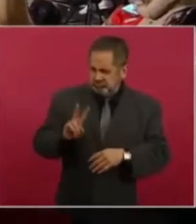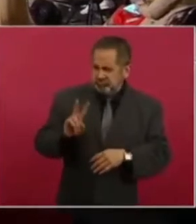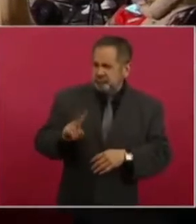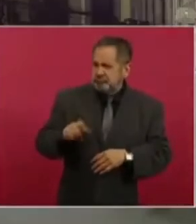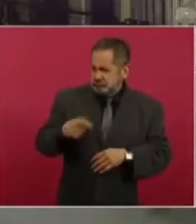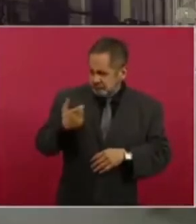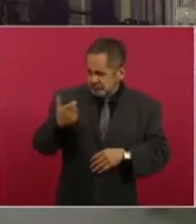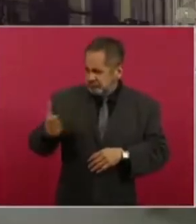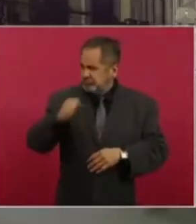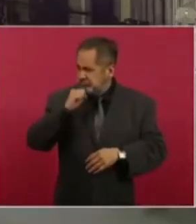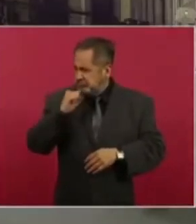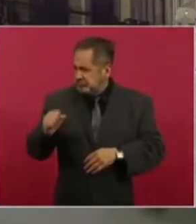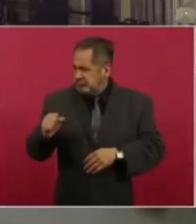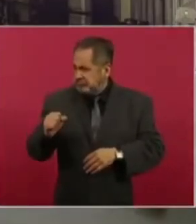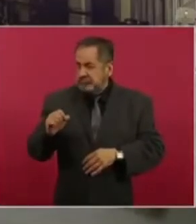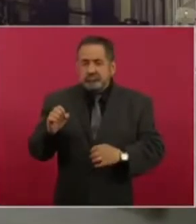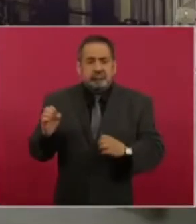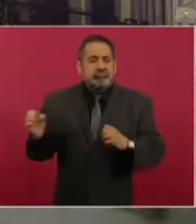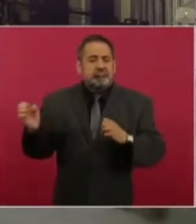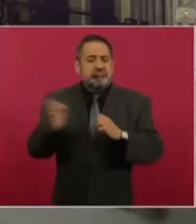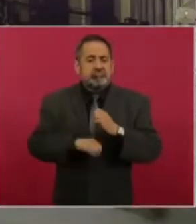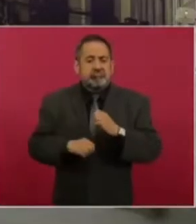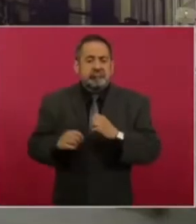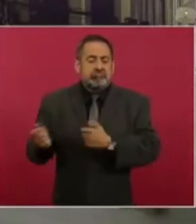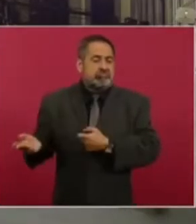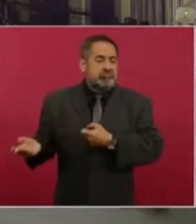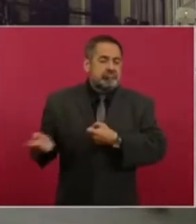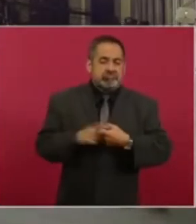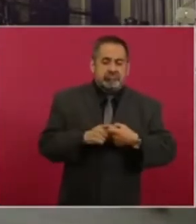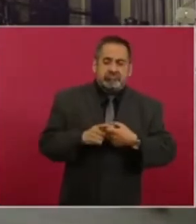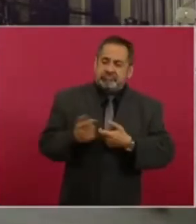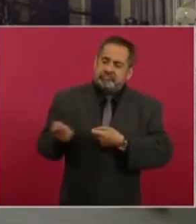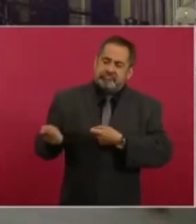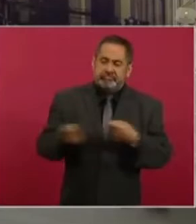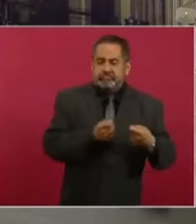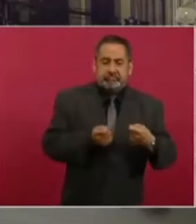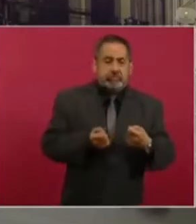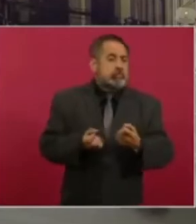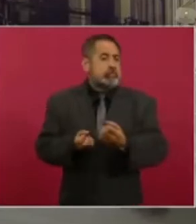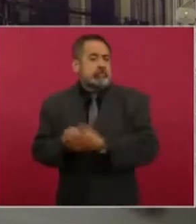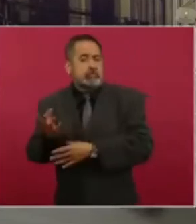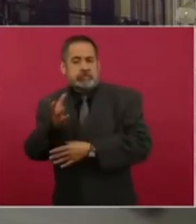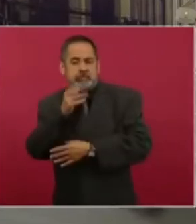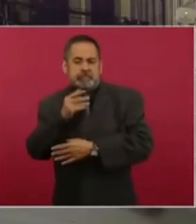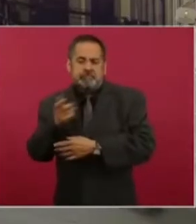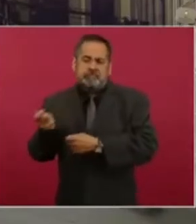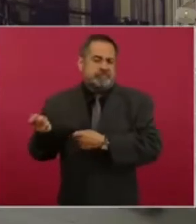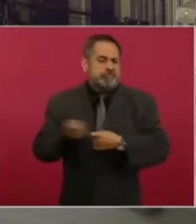y ya no podían salir.